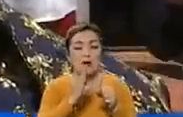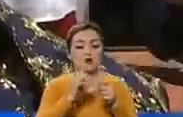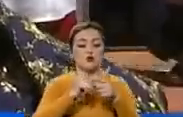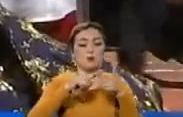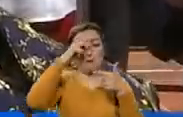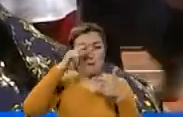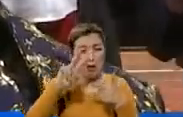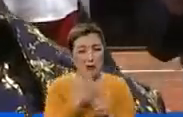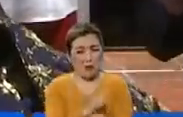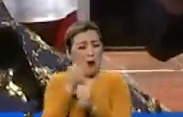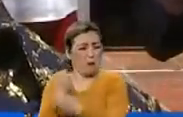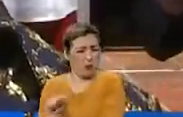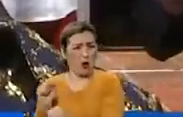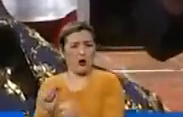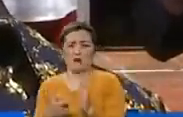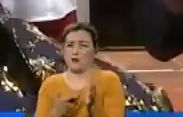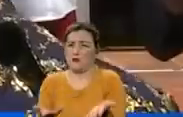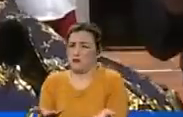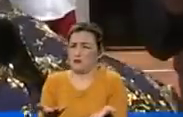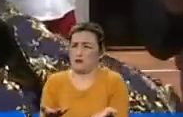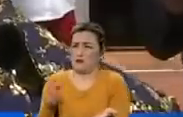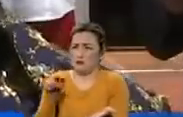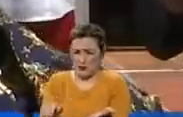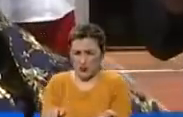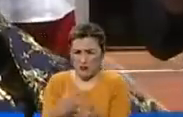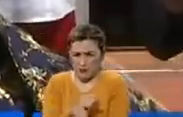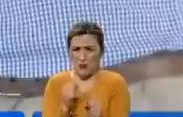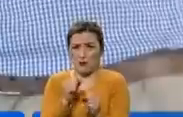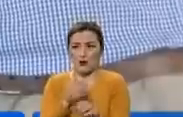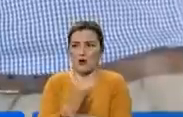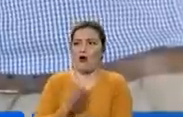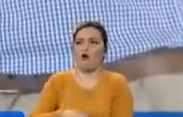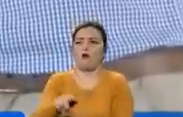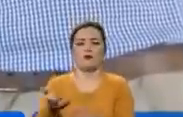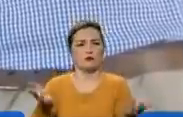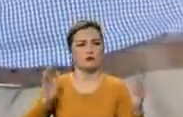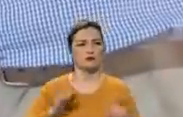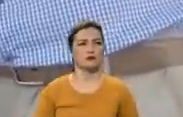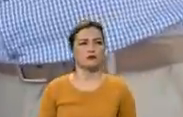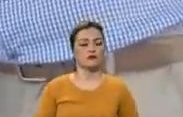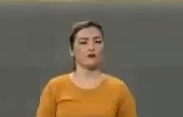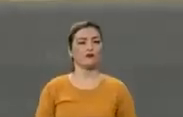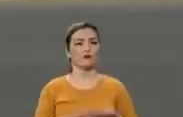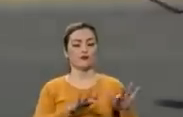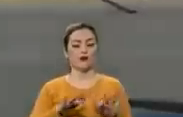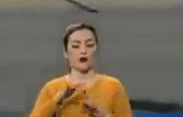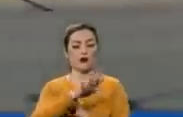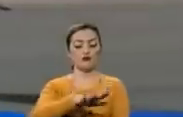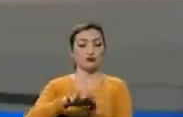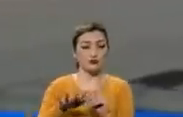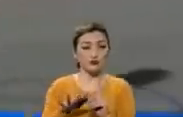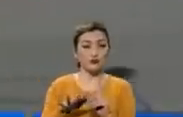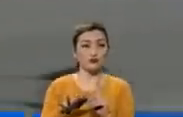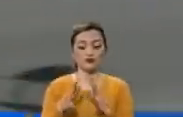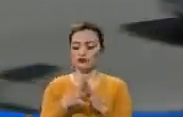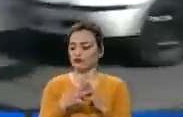tantos ejemplos. Esperamos que eso pase para luego buscar culpables. Según la Secretaría de Ambiente, actualmente todo está solucionado